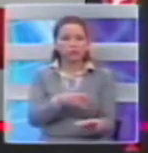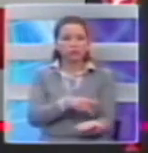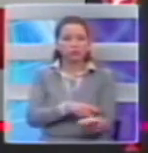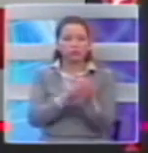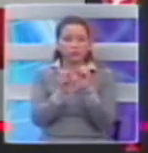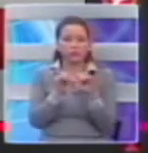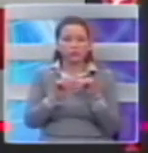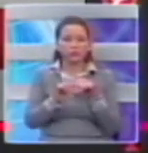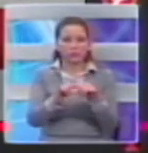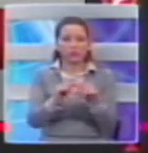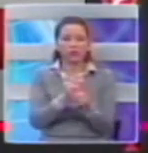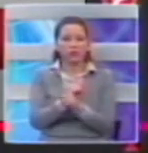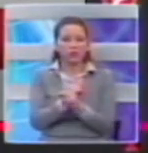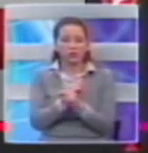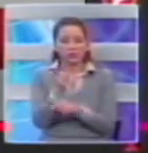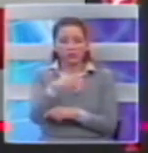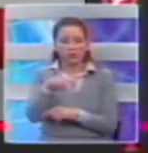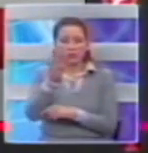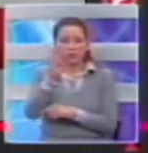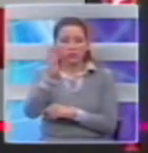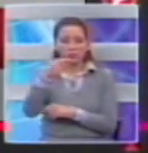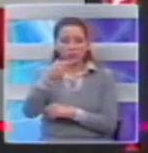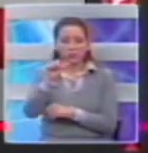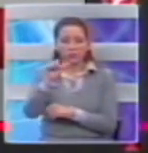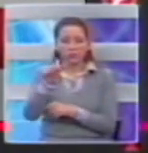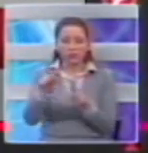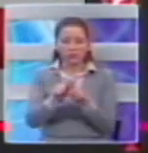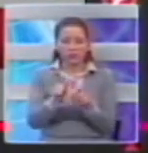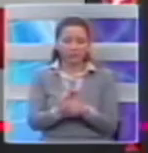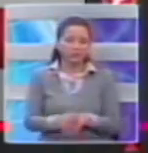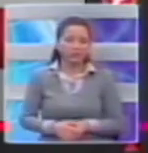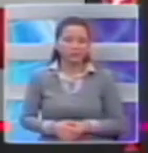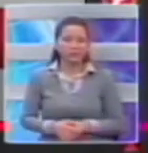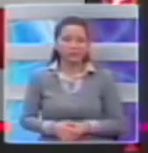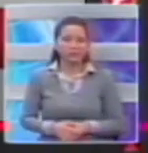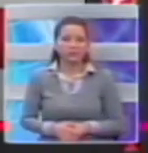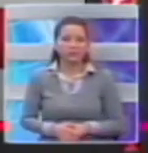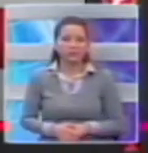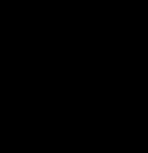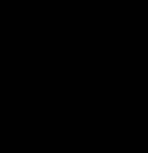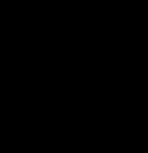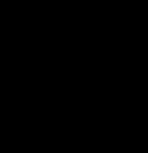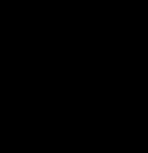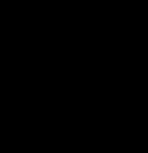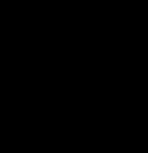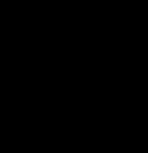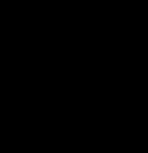Pueden seguirnos también en Twitter en @enbogaes y en Instagram en Boga Empresarial.